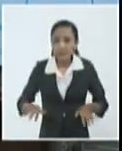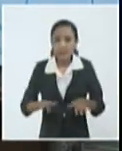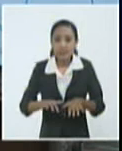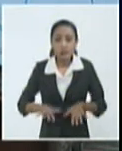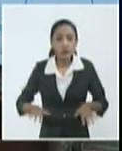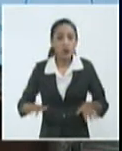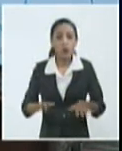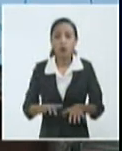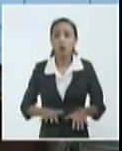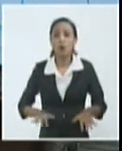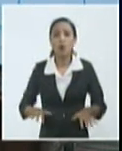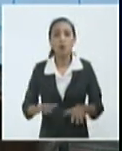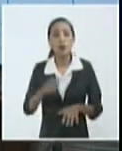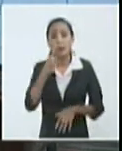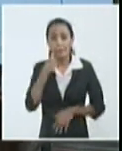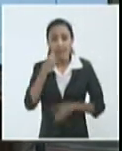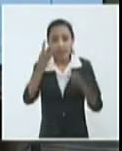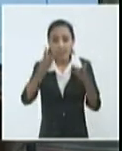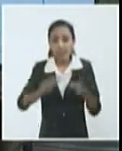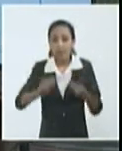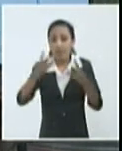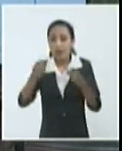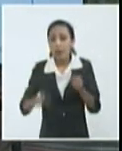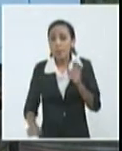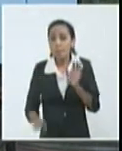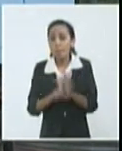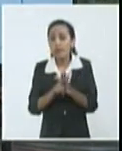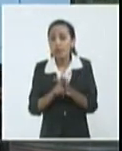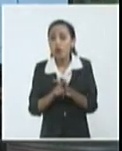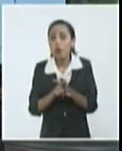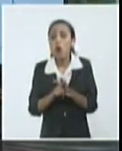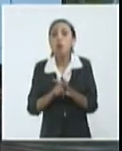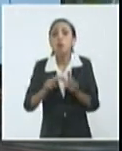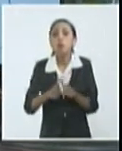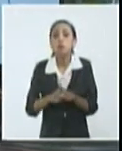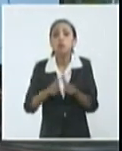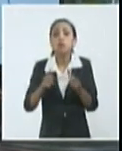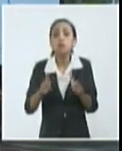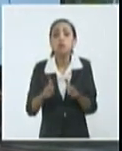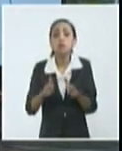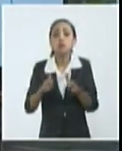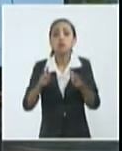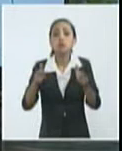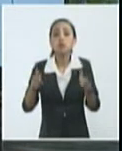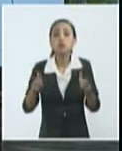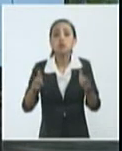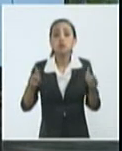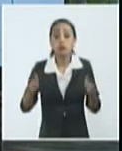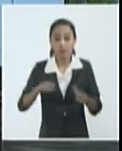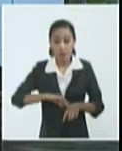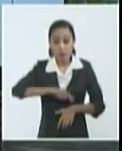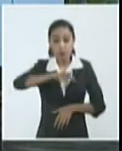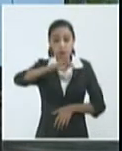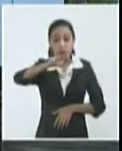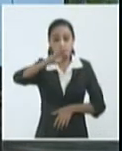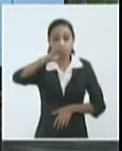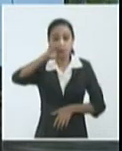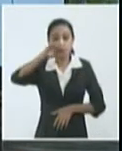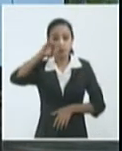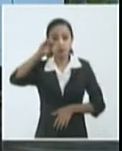comportamiento comenzó a incrementarse hasta un punto tal que en los meses